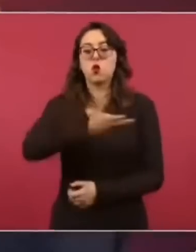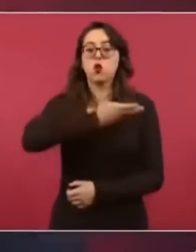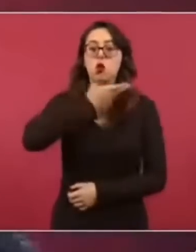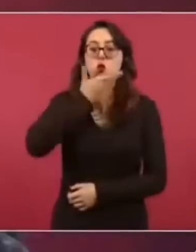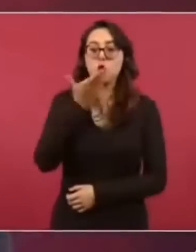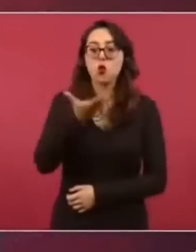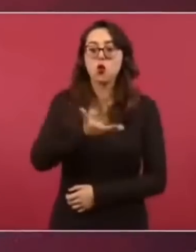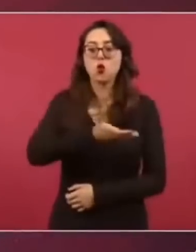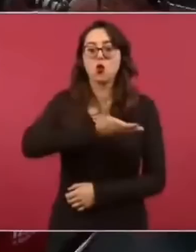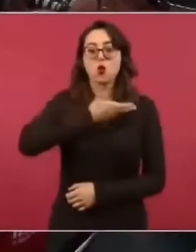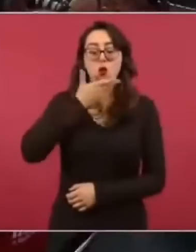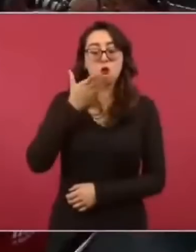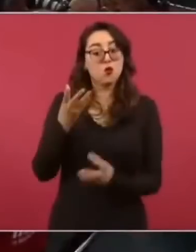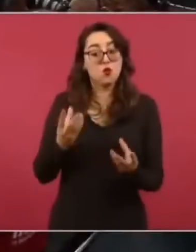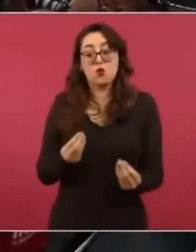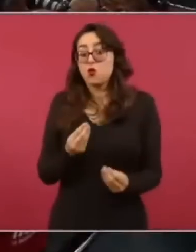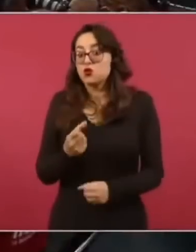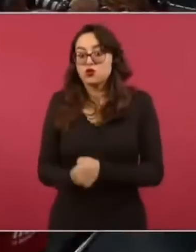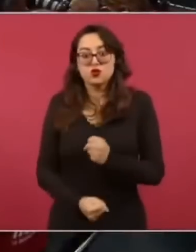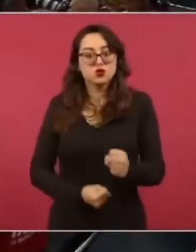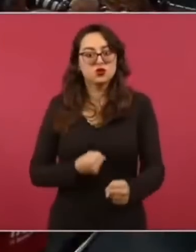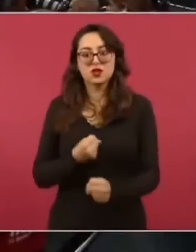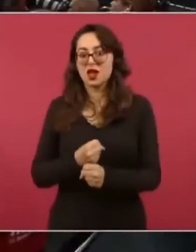en un periodo largo,